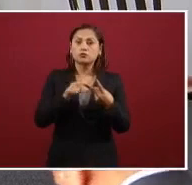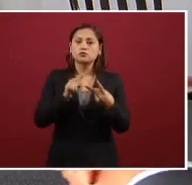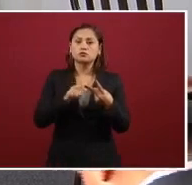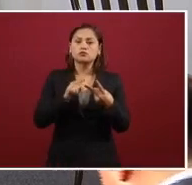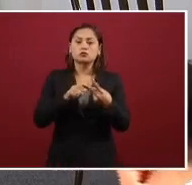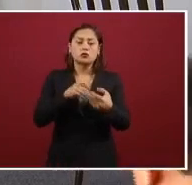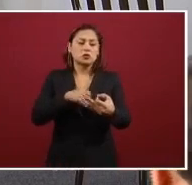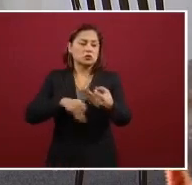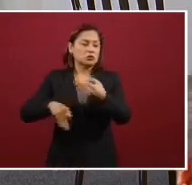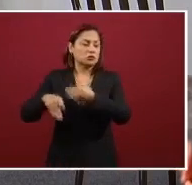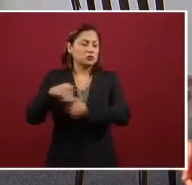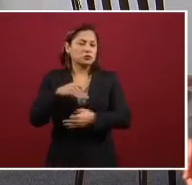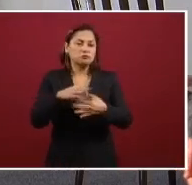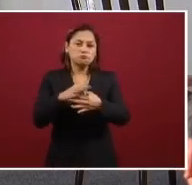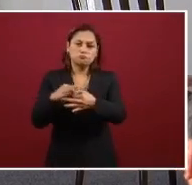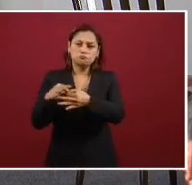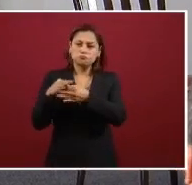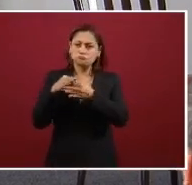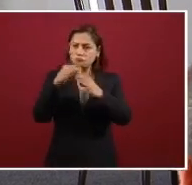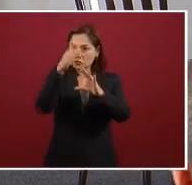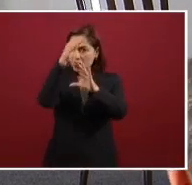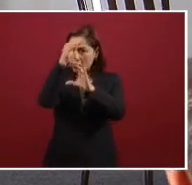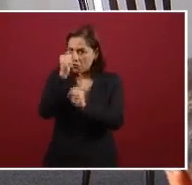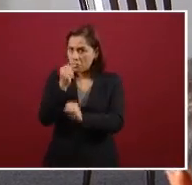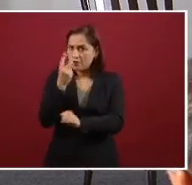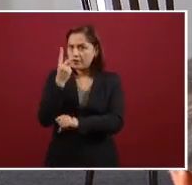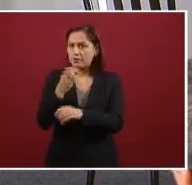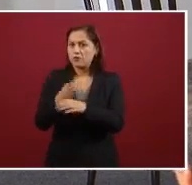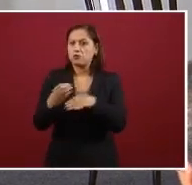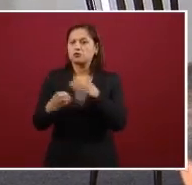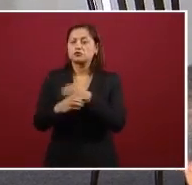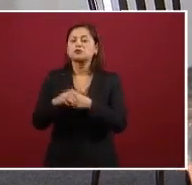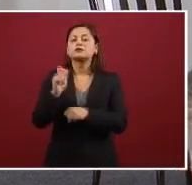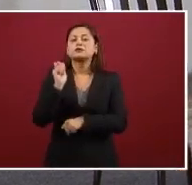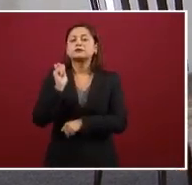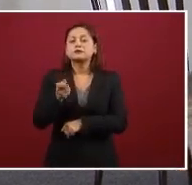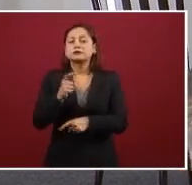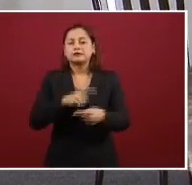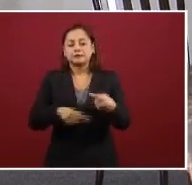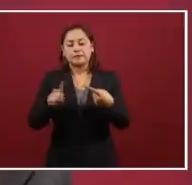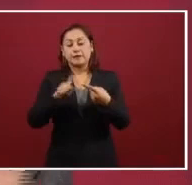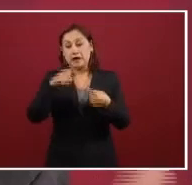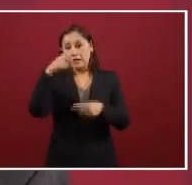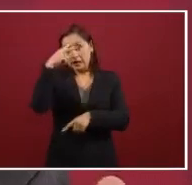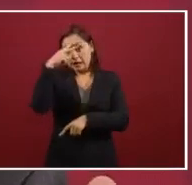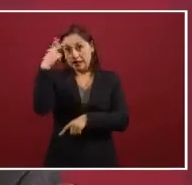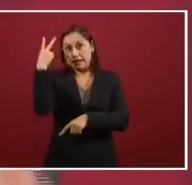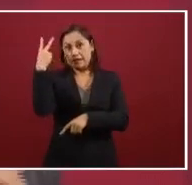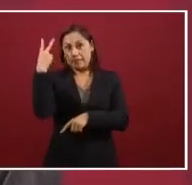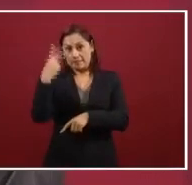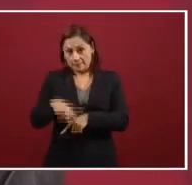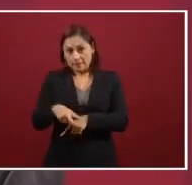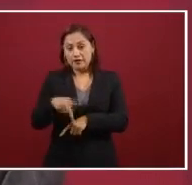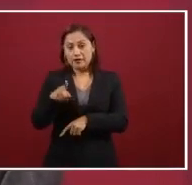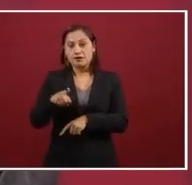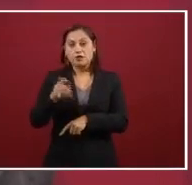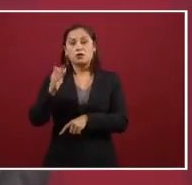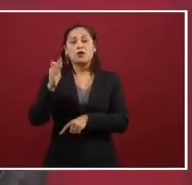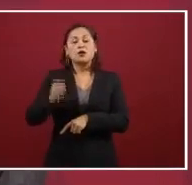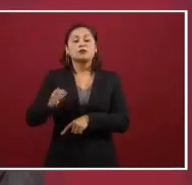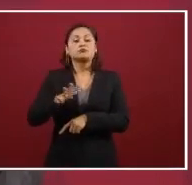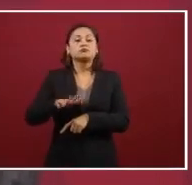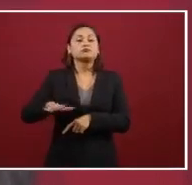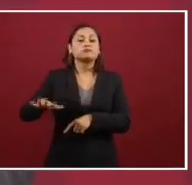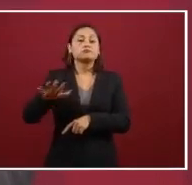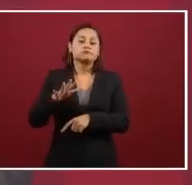que dos parámetros. México no va a aceptar ser tercer país seguro, lo hemos dicho y lo seguiremos diciendo, y en eso hay acuerdo de todas las